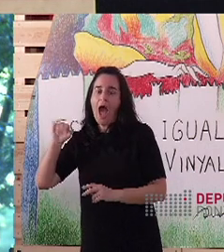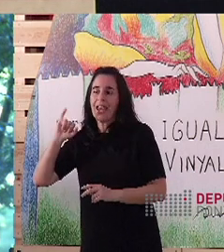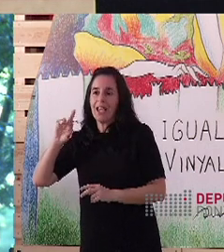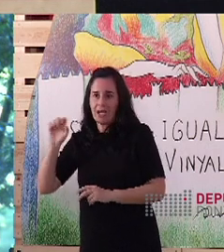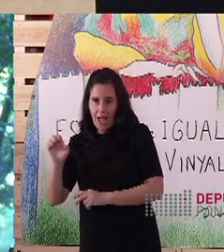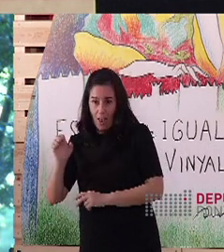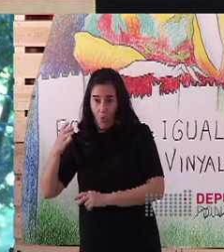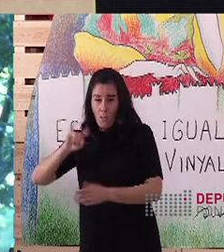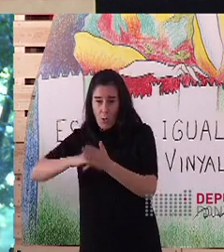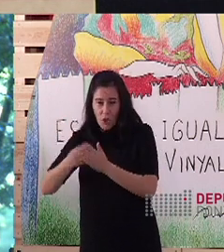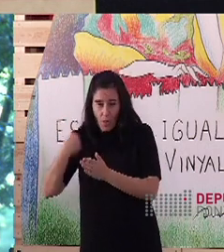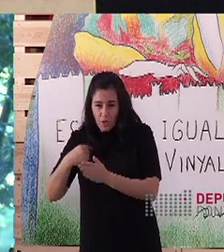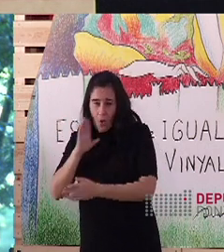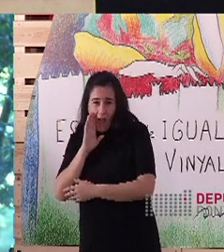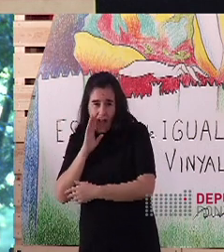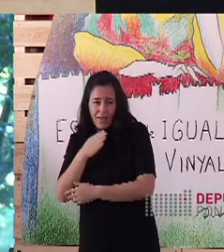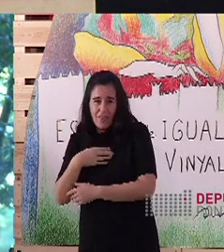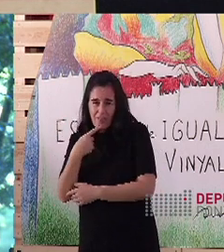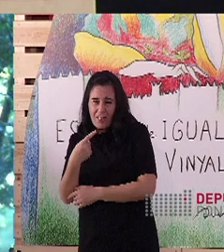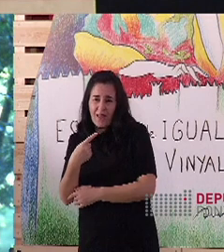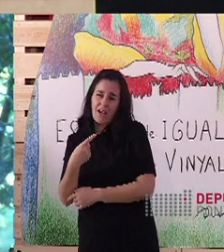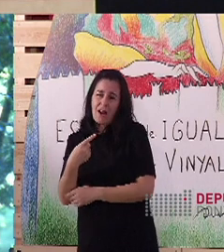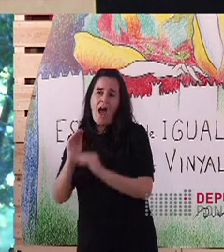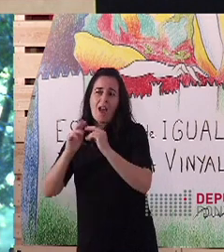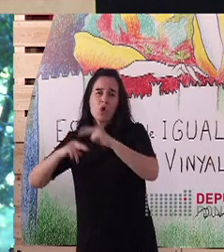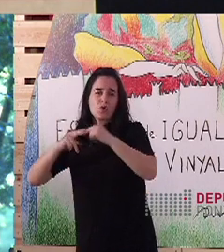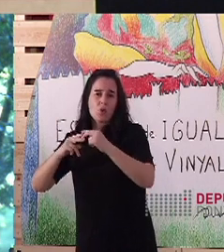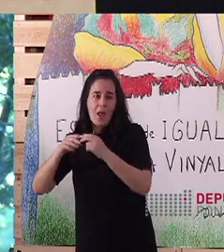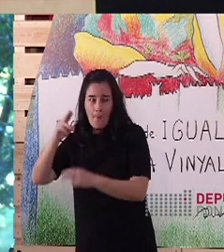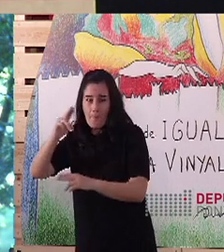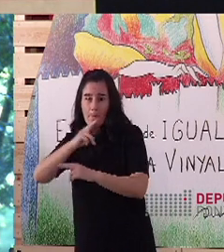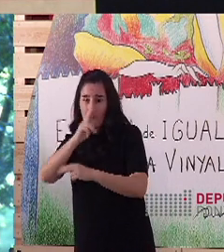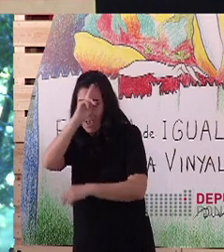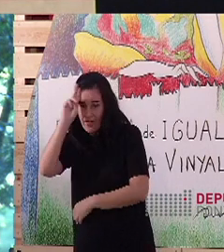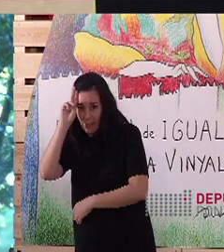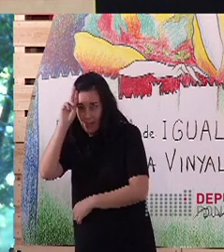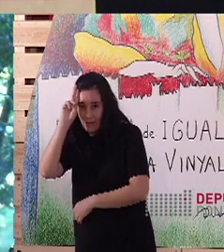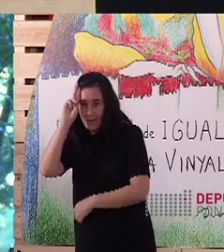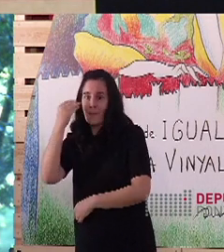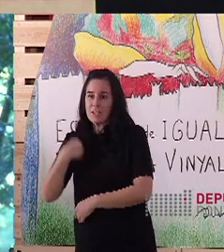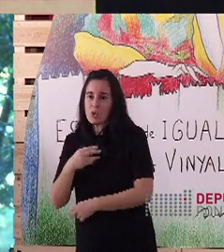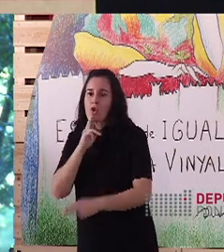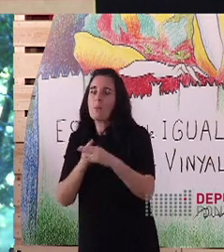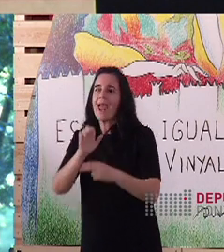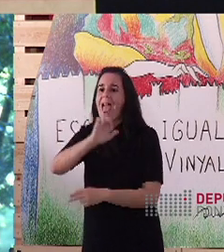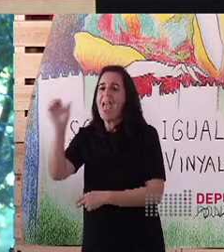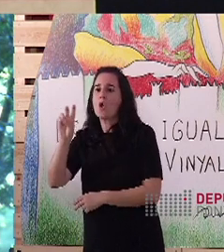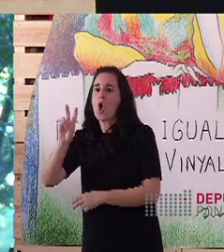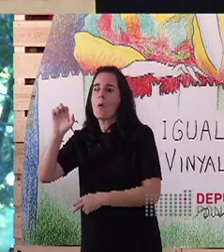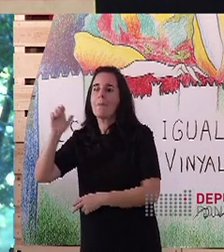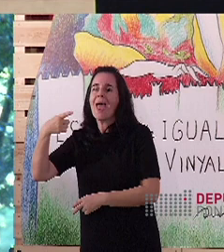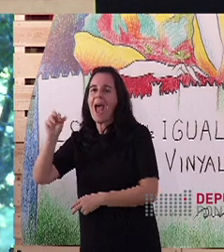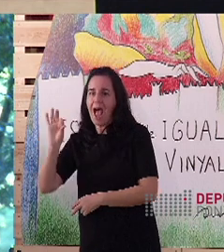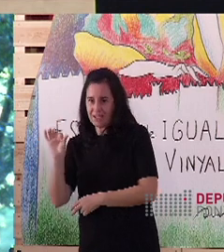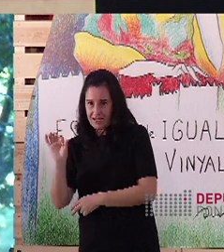proyecto aquel que nos querían vender como algo que iba a dar muchísimo trabajo. Esto era Eurovegas. Eurovegas